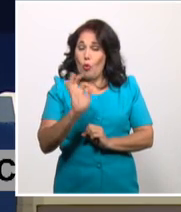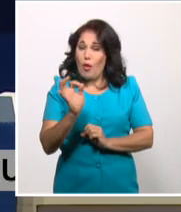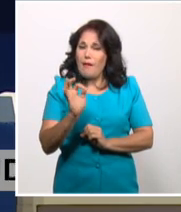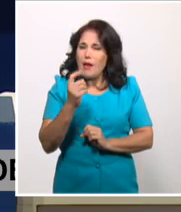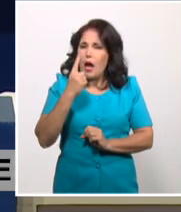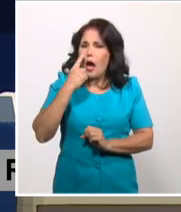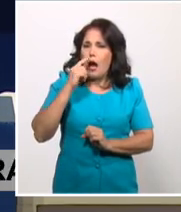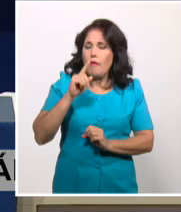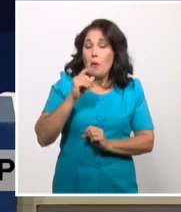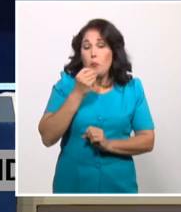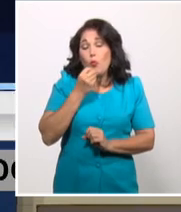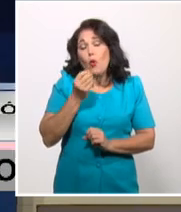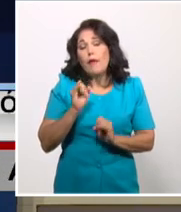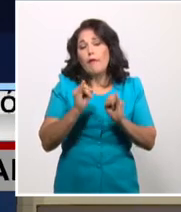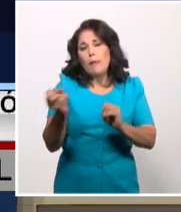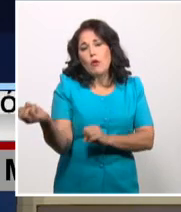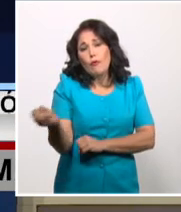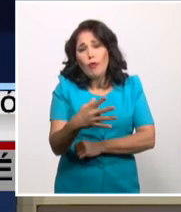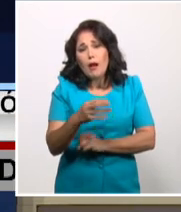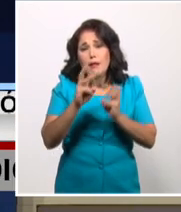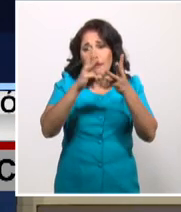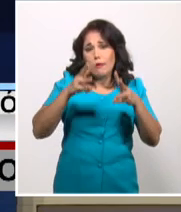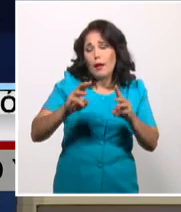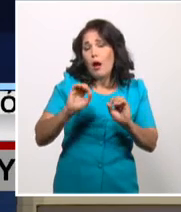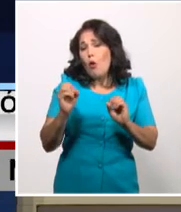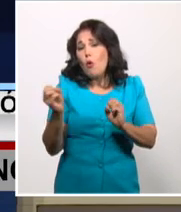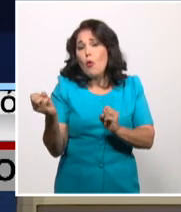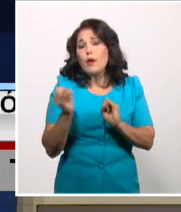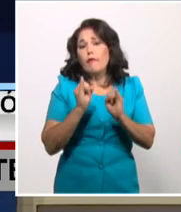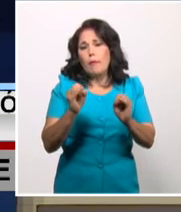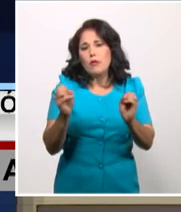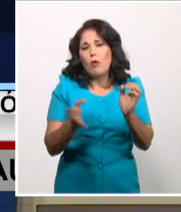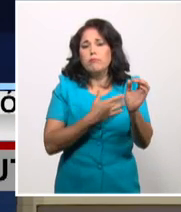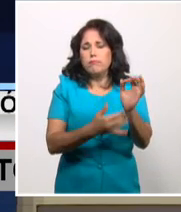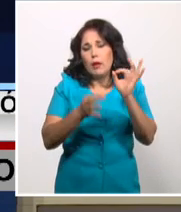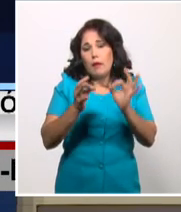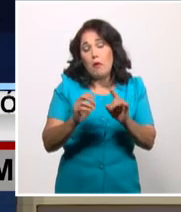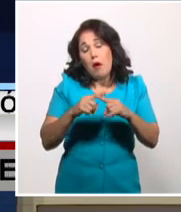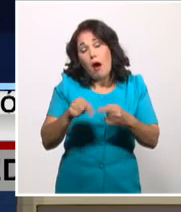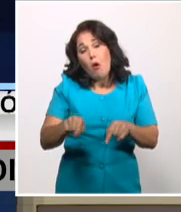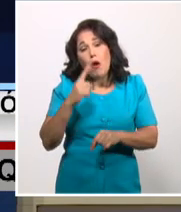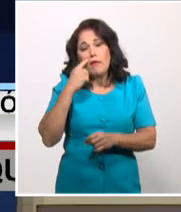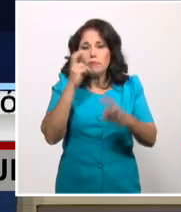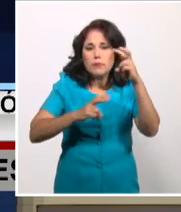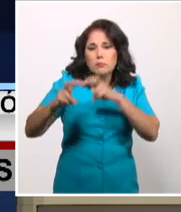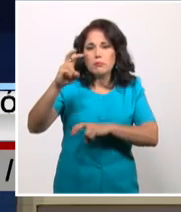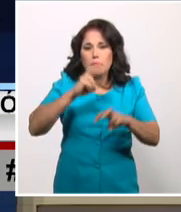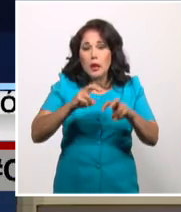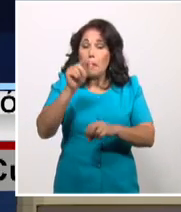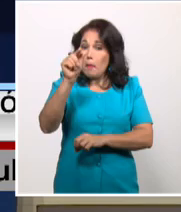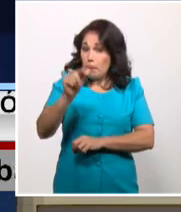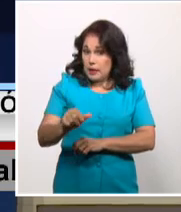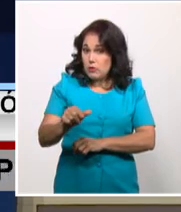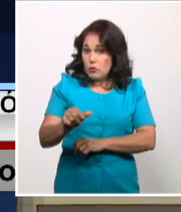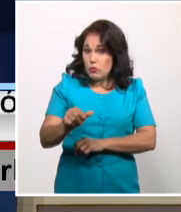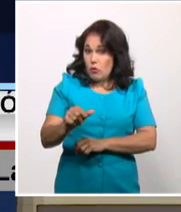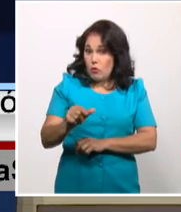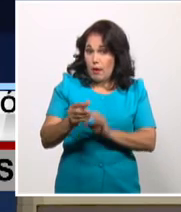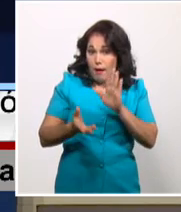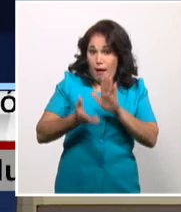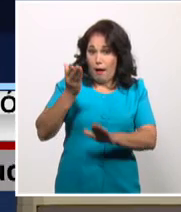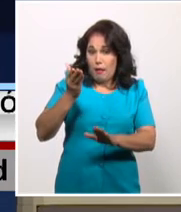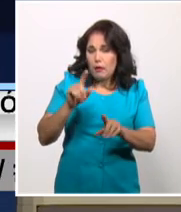un fake news o una noticia verdadera. Está en investigación. Estos pacientes no